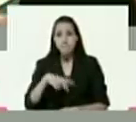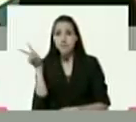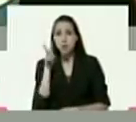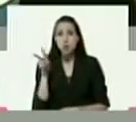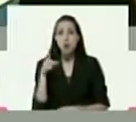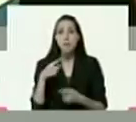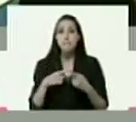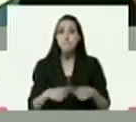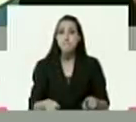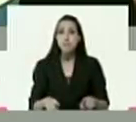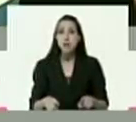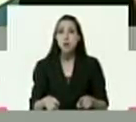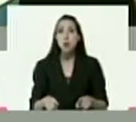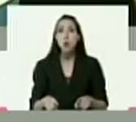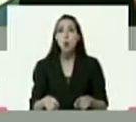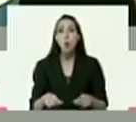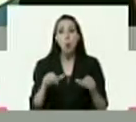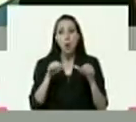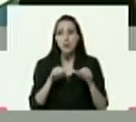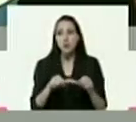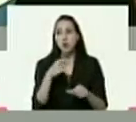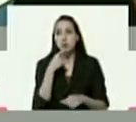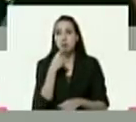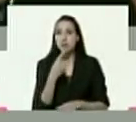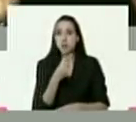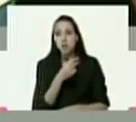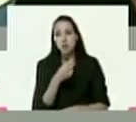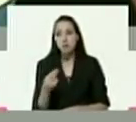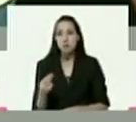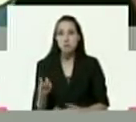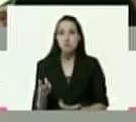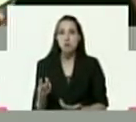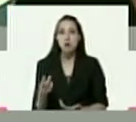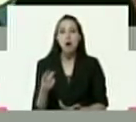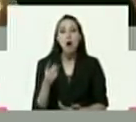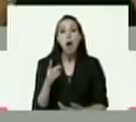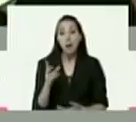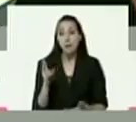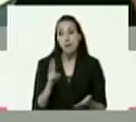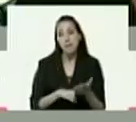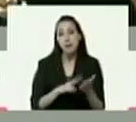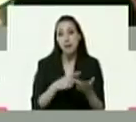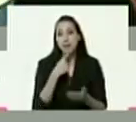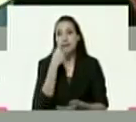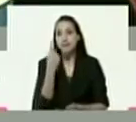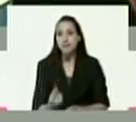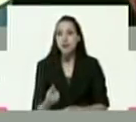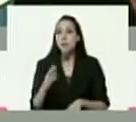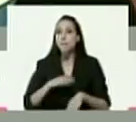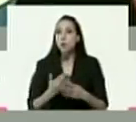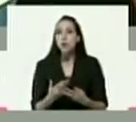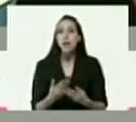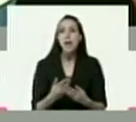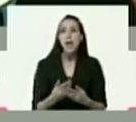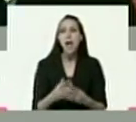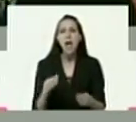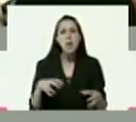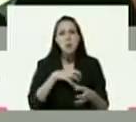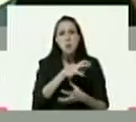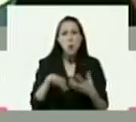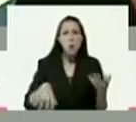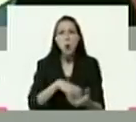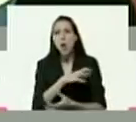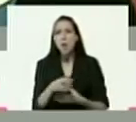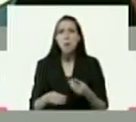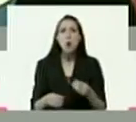propio Granda ha tenido que salir a desmentir, porque él no tiene comunicación ninguna, es más, creo que tienen diferencias profundas en cómo se